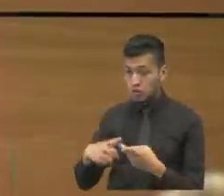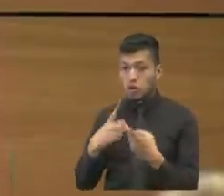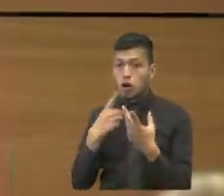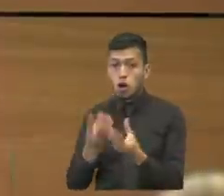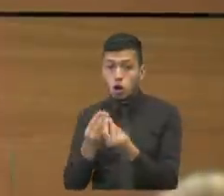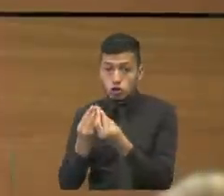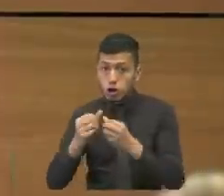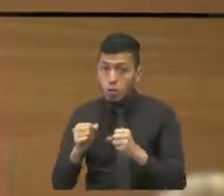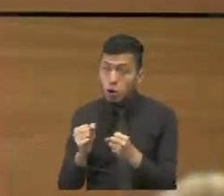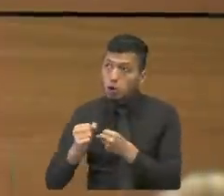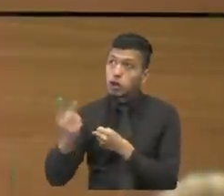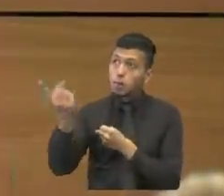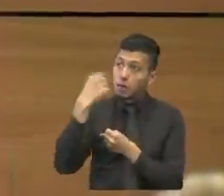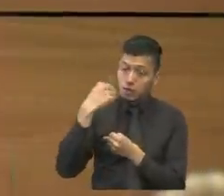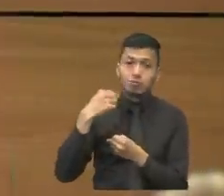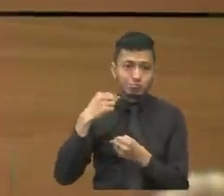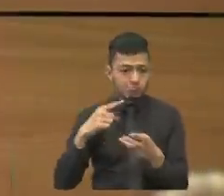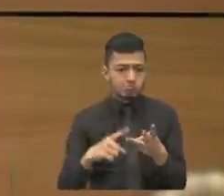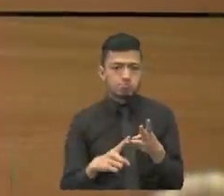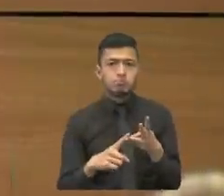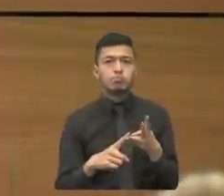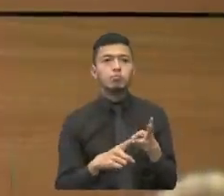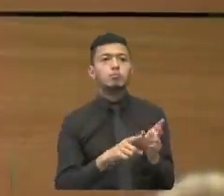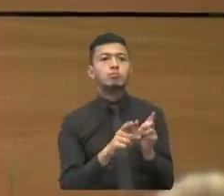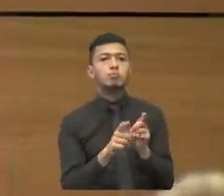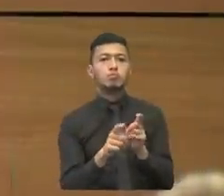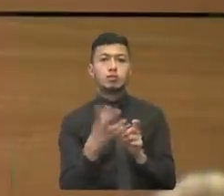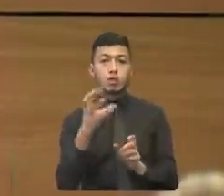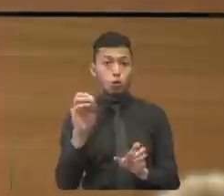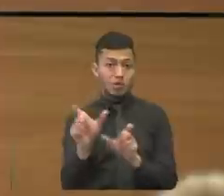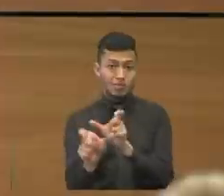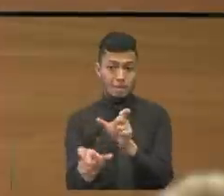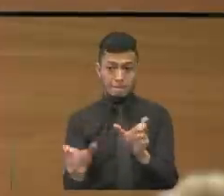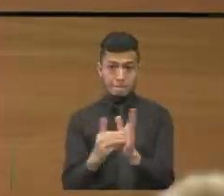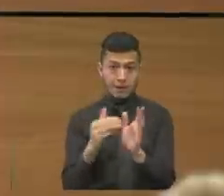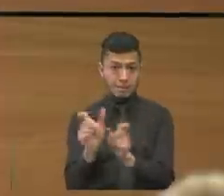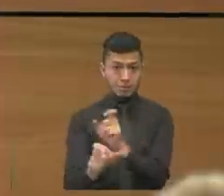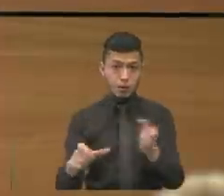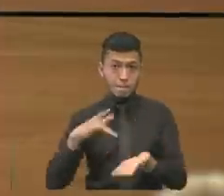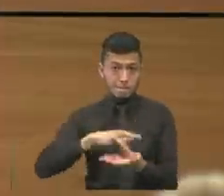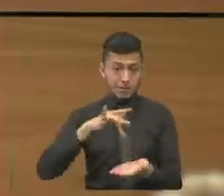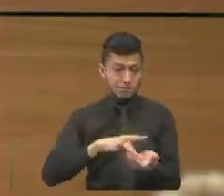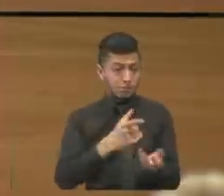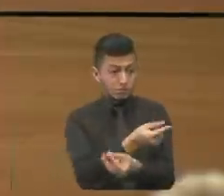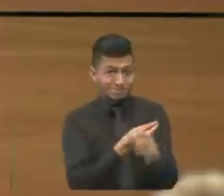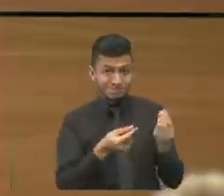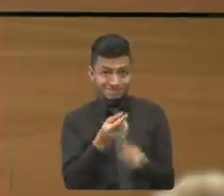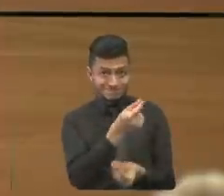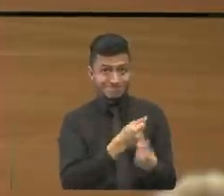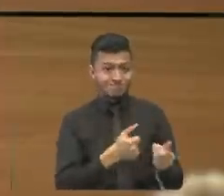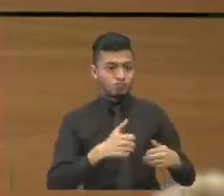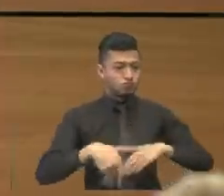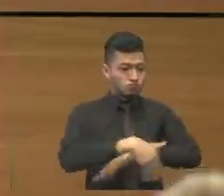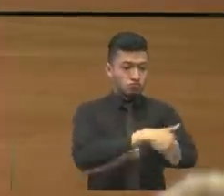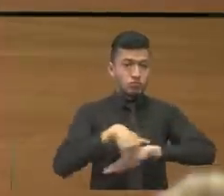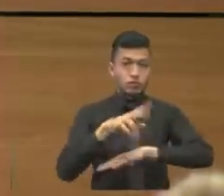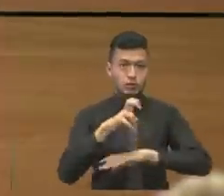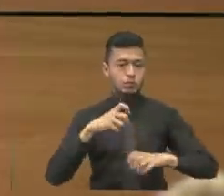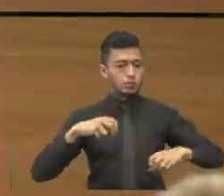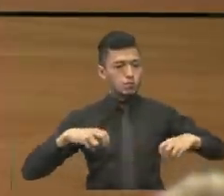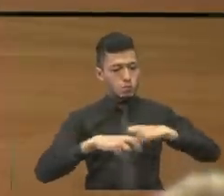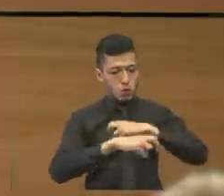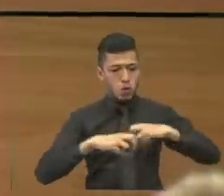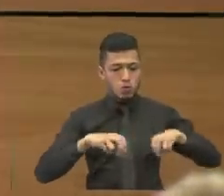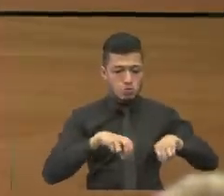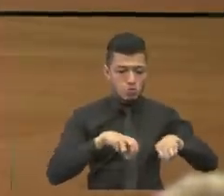Bogotá, con los tres mandatos que nos dieron los 50.000 ciudadanos que participaron, que hagamos un corredor con movilidad sostenible, con sentido